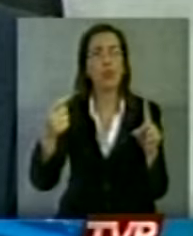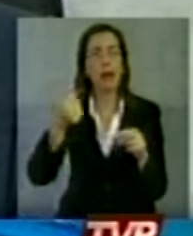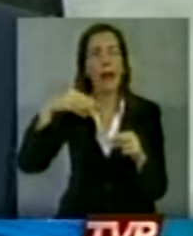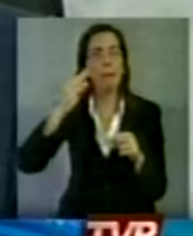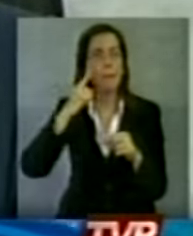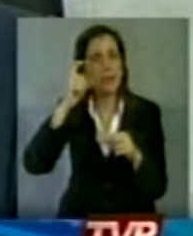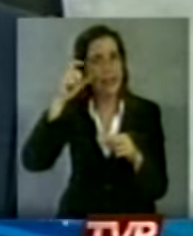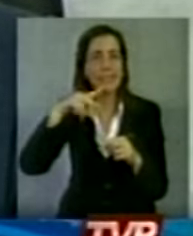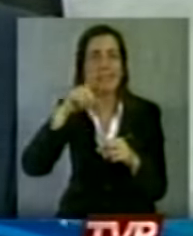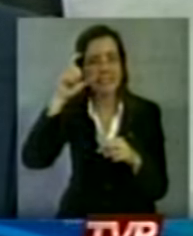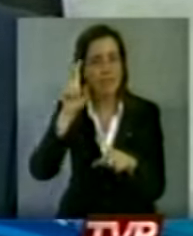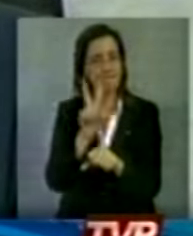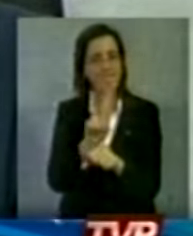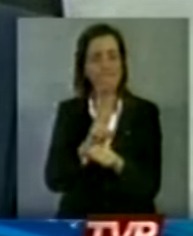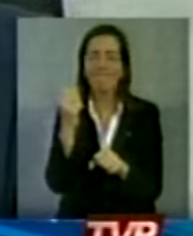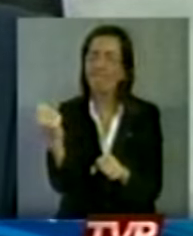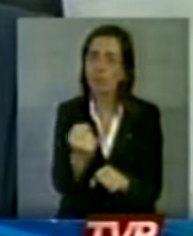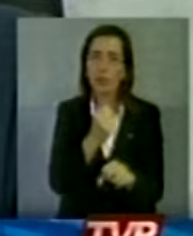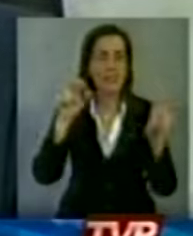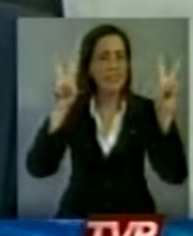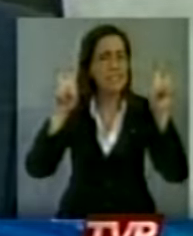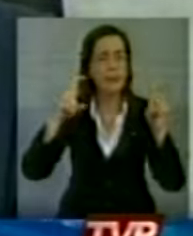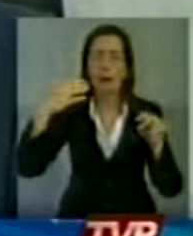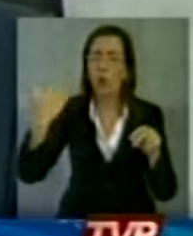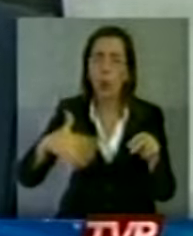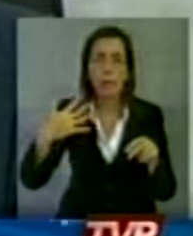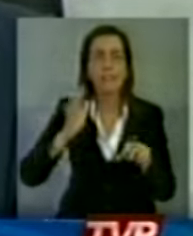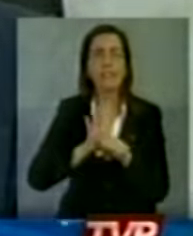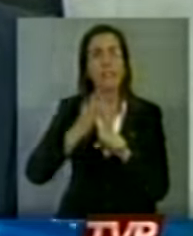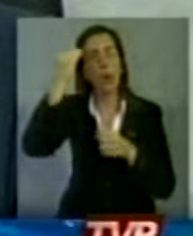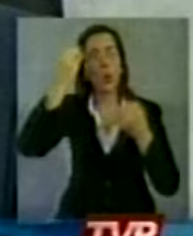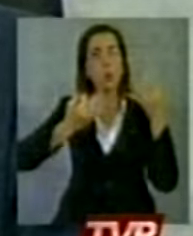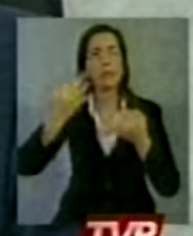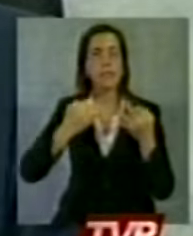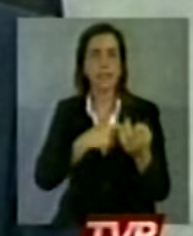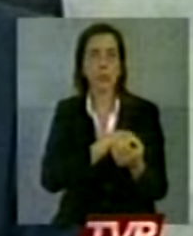manera urgente un tema de justicia social.